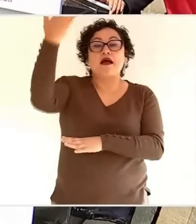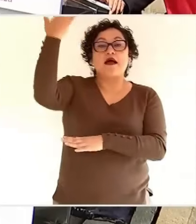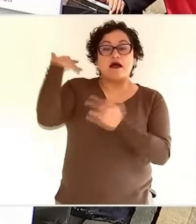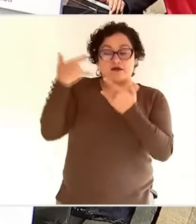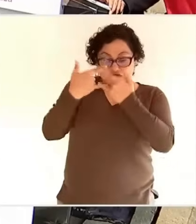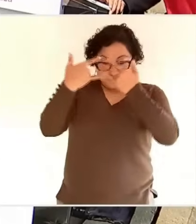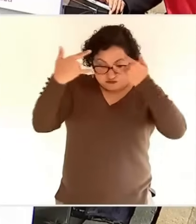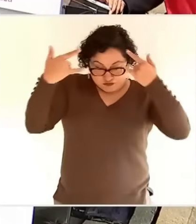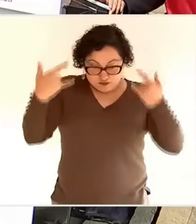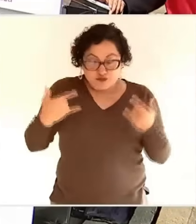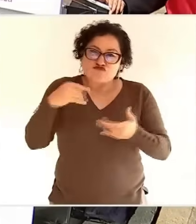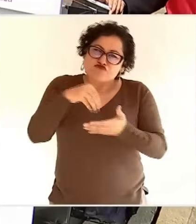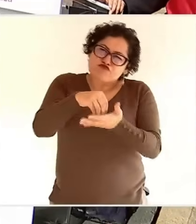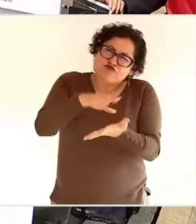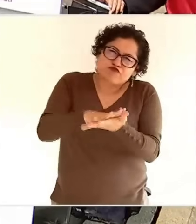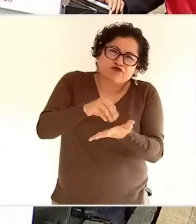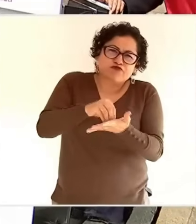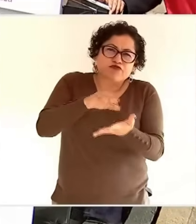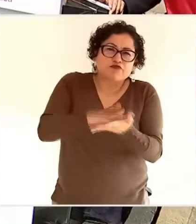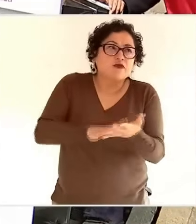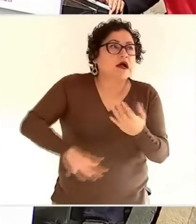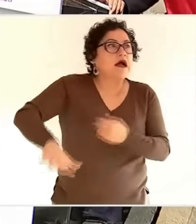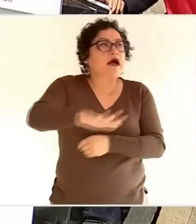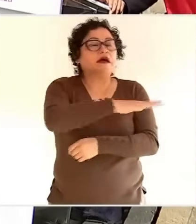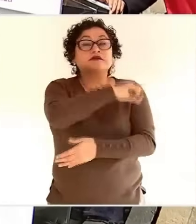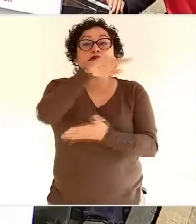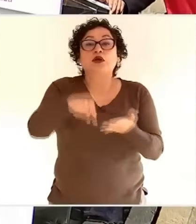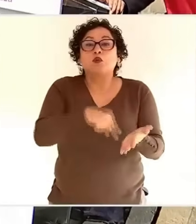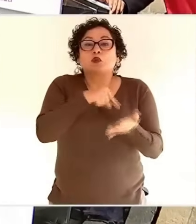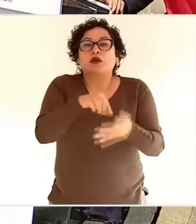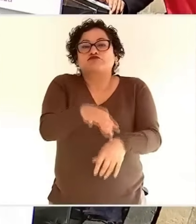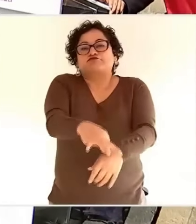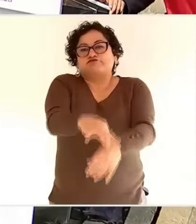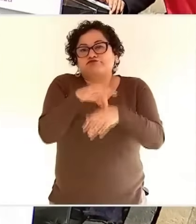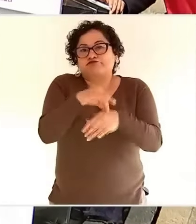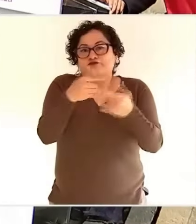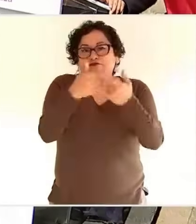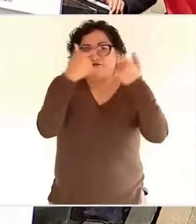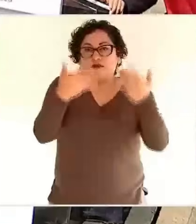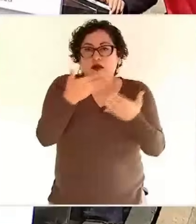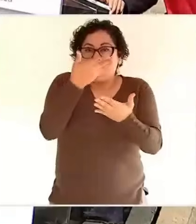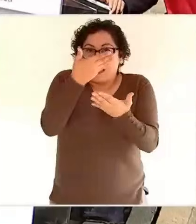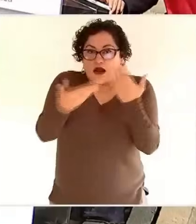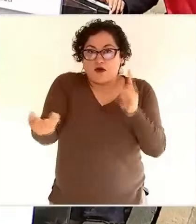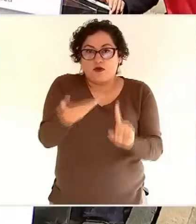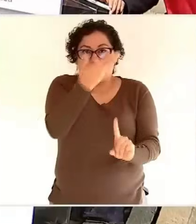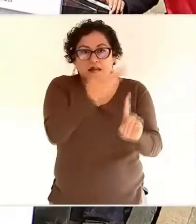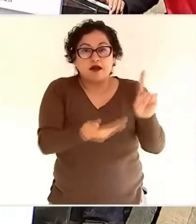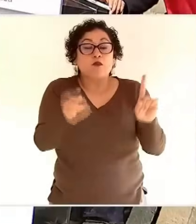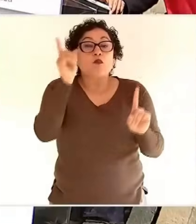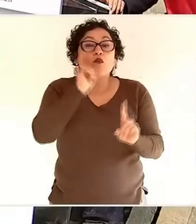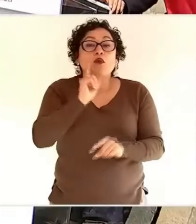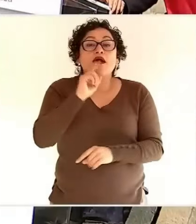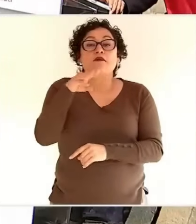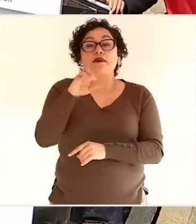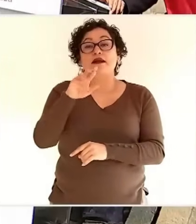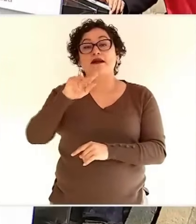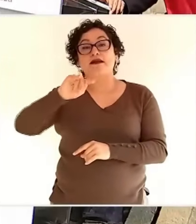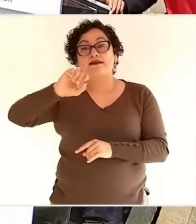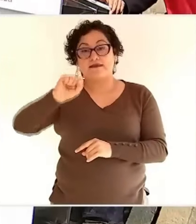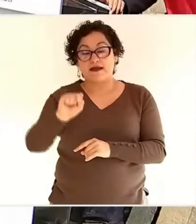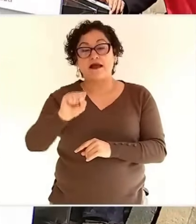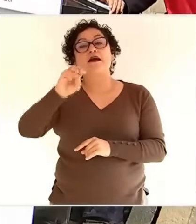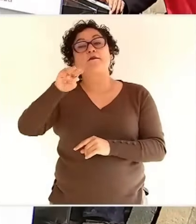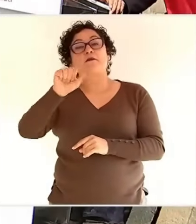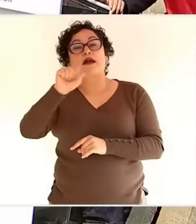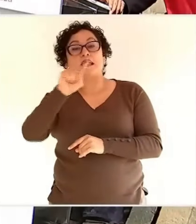de historia, honramos a Margarita Eustaquia Maza Parada, una